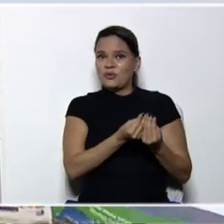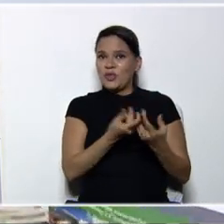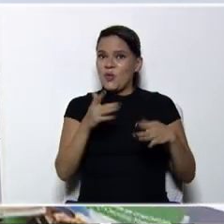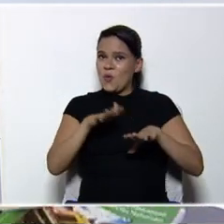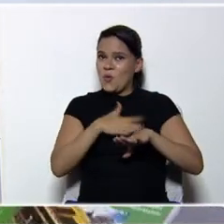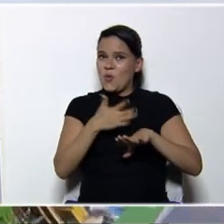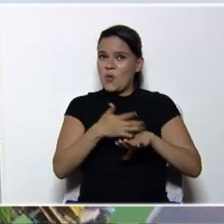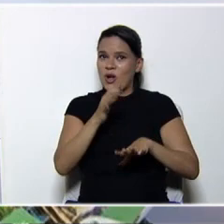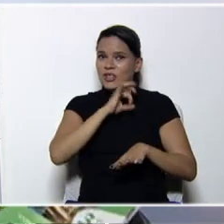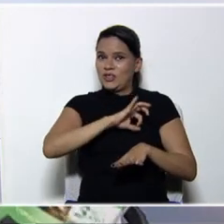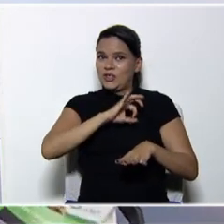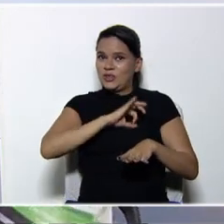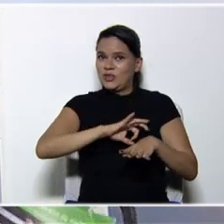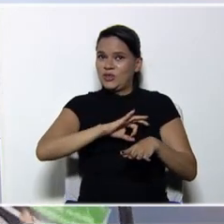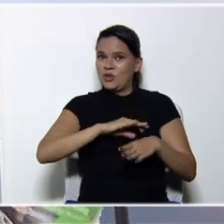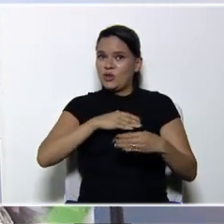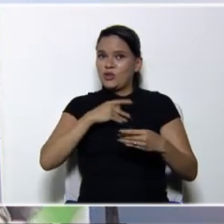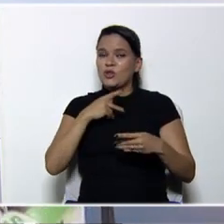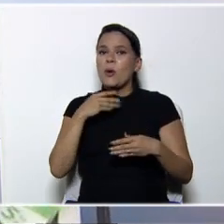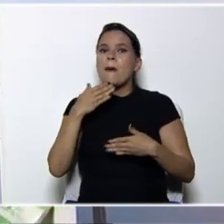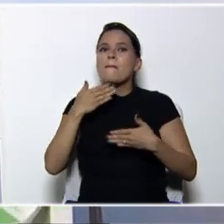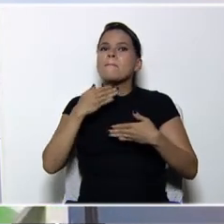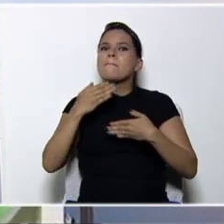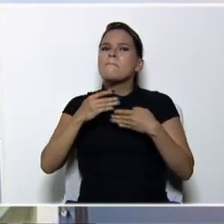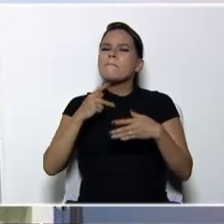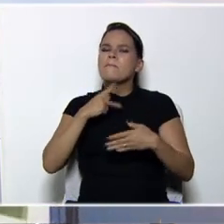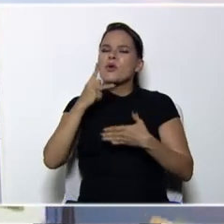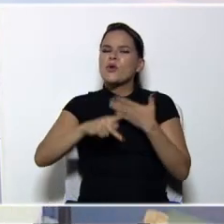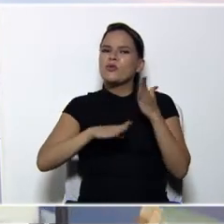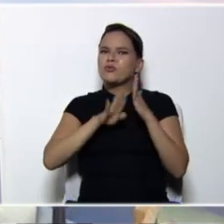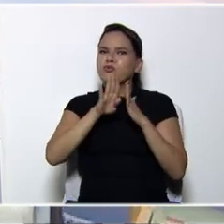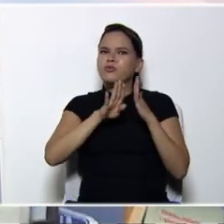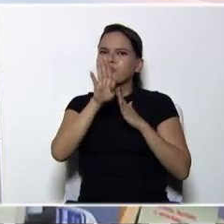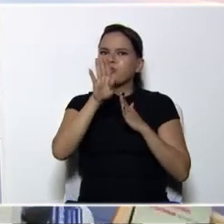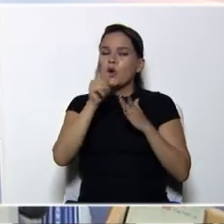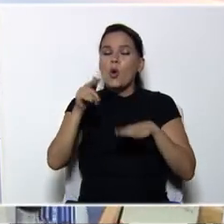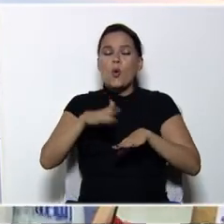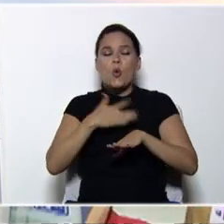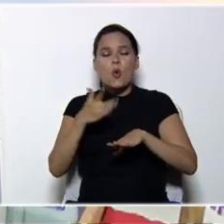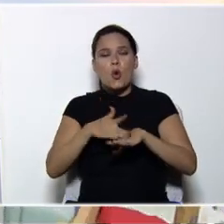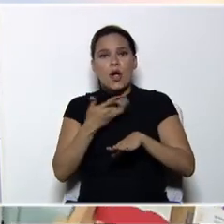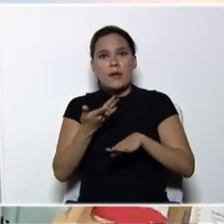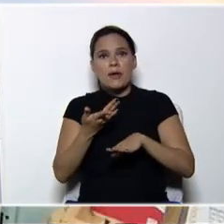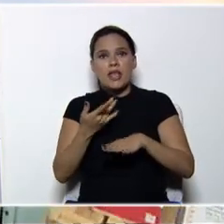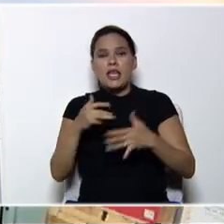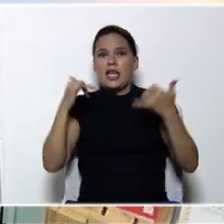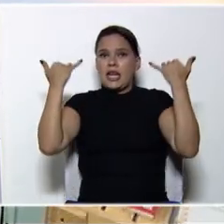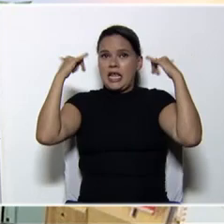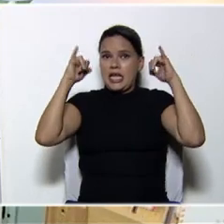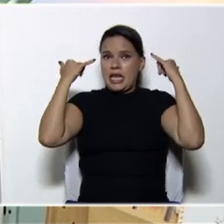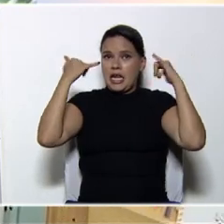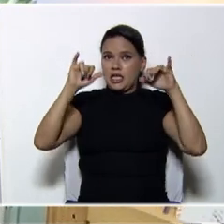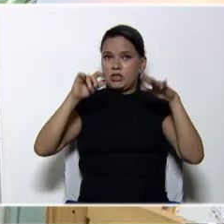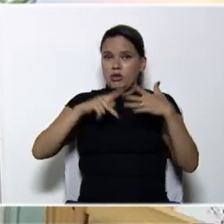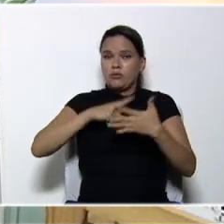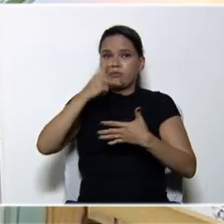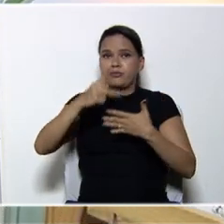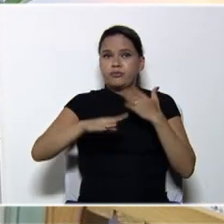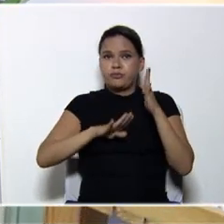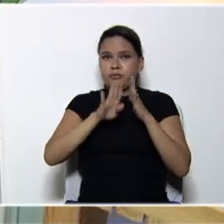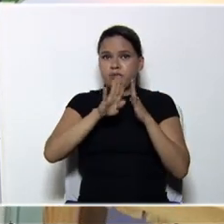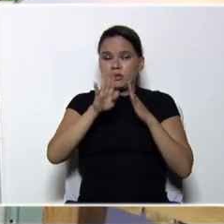jueves socioproductivo, jueves de grupos de creación, recreación y producción, y actividades sociocomunitarias que las